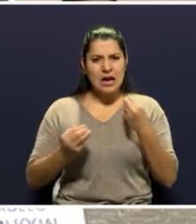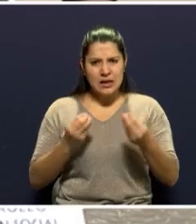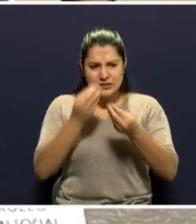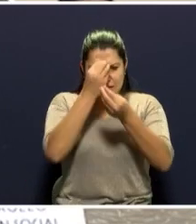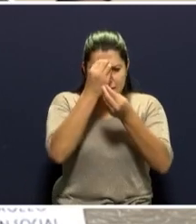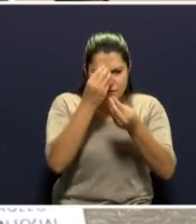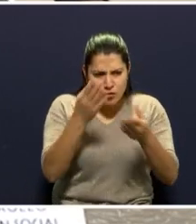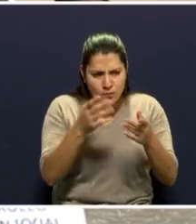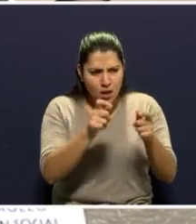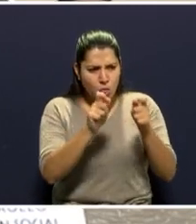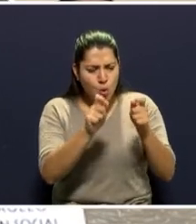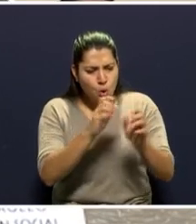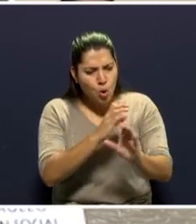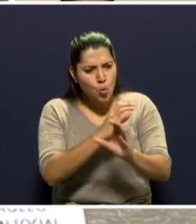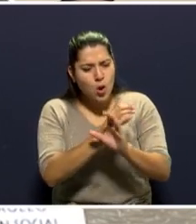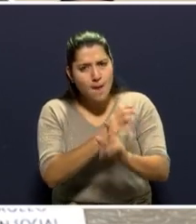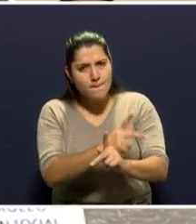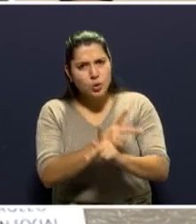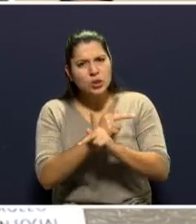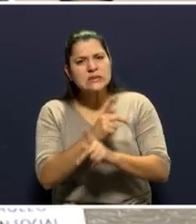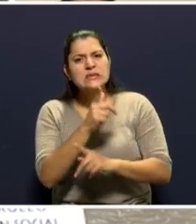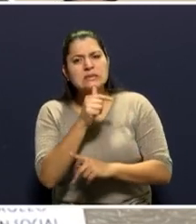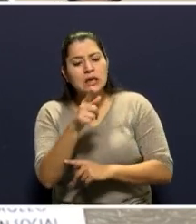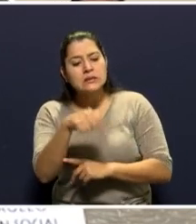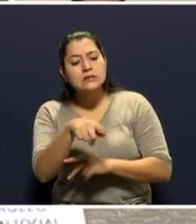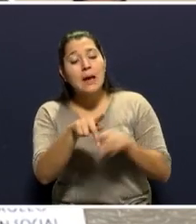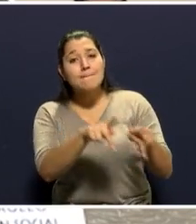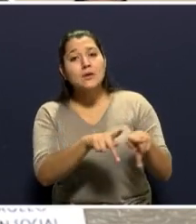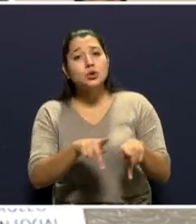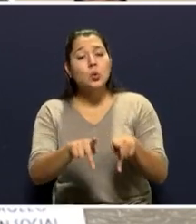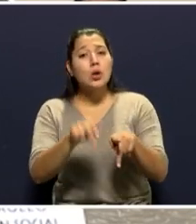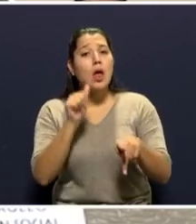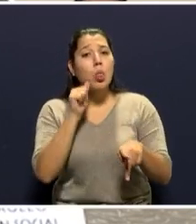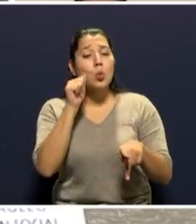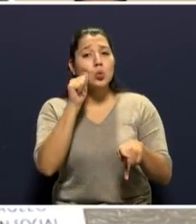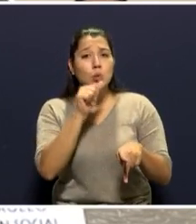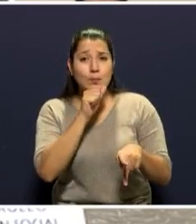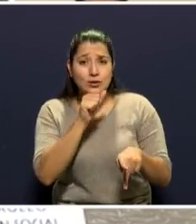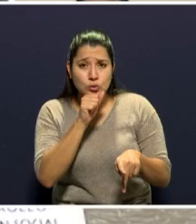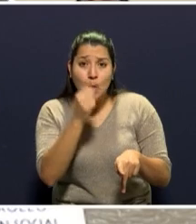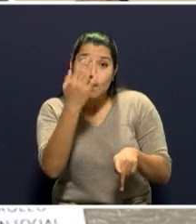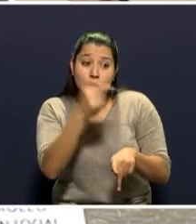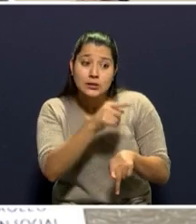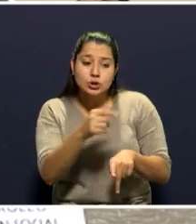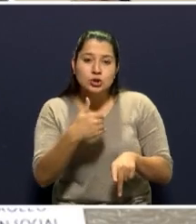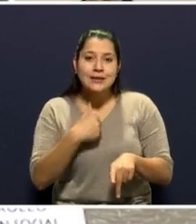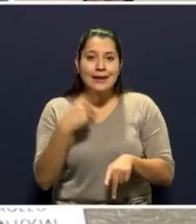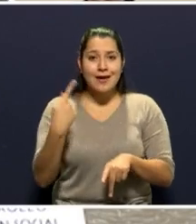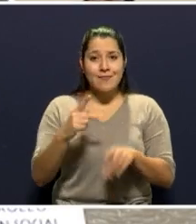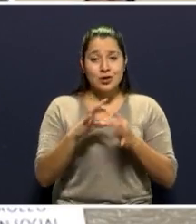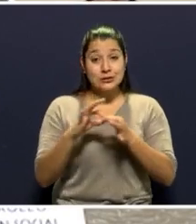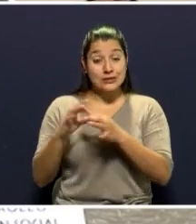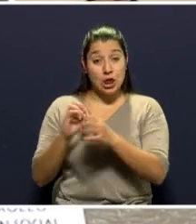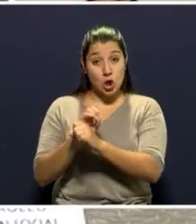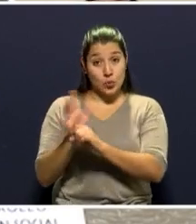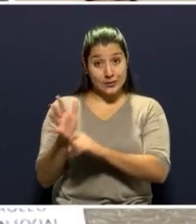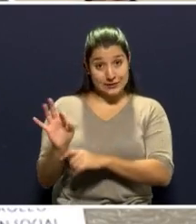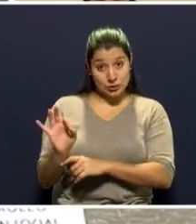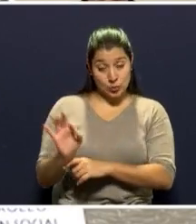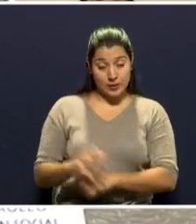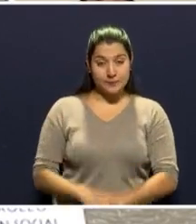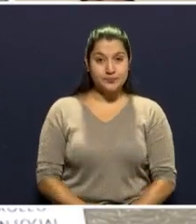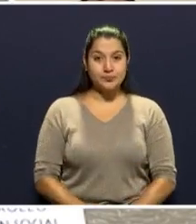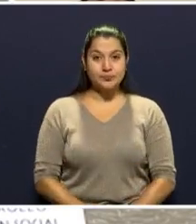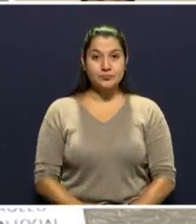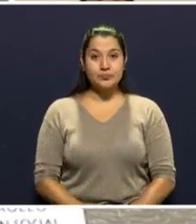a cuidar y proteger a nuestros adultos mayores de los riesgos de la COVID-19.